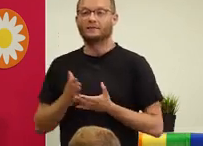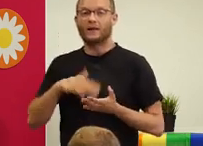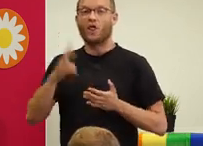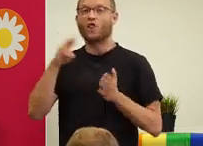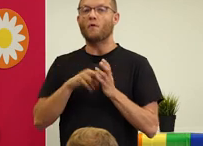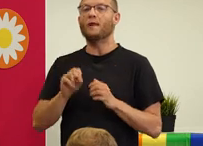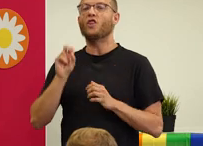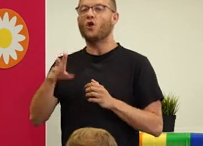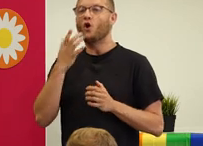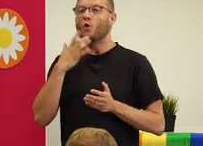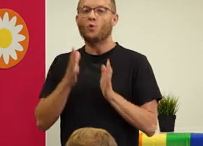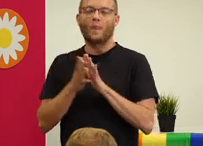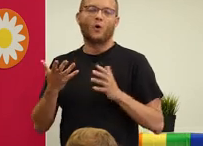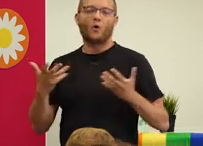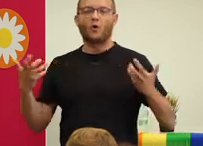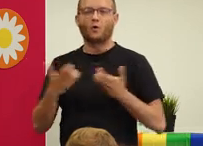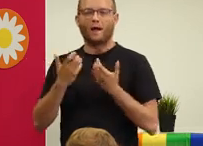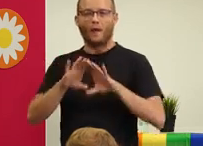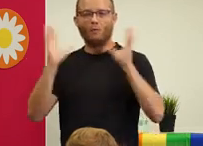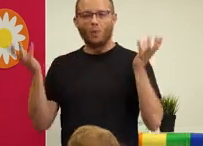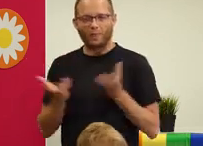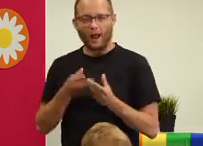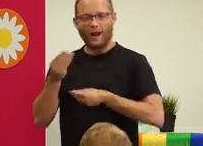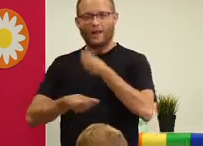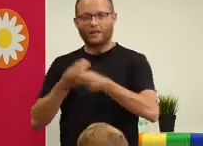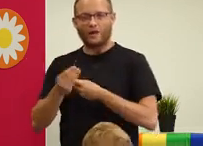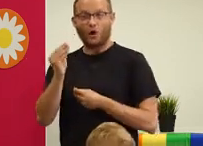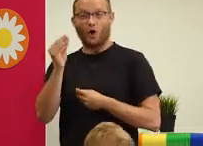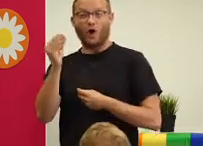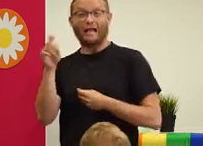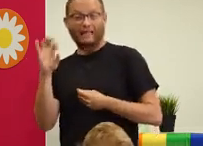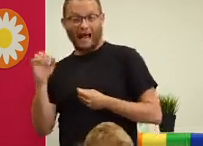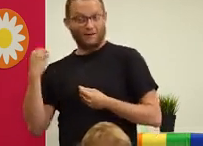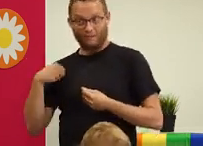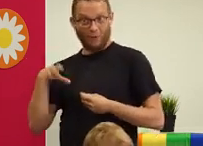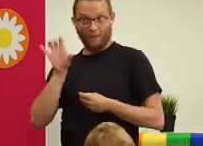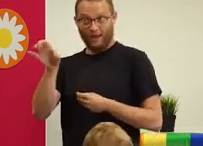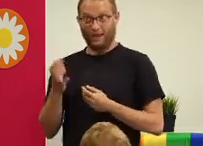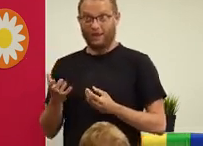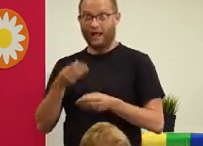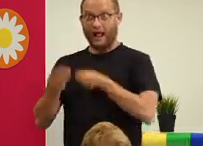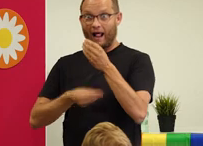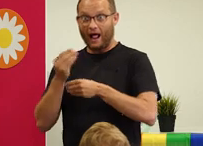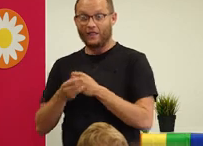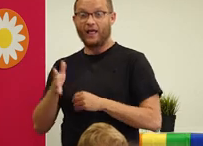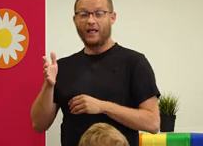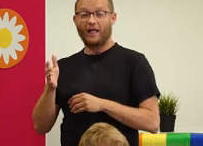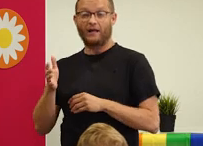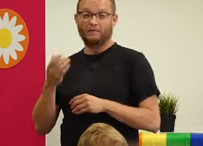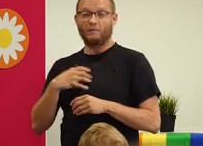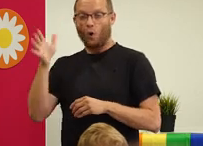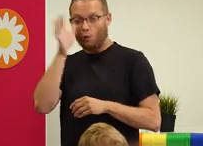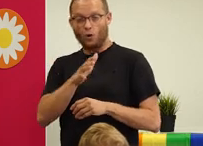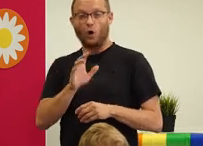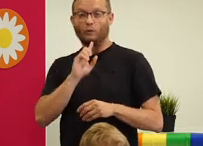en el 2002 cuando se jugó la Copa de Fútbol, la Copa Mundial de Fútbol en Qatar? Porque que yo sepa, Qatar condena a